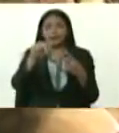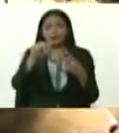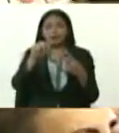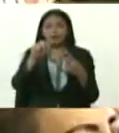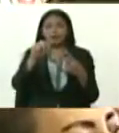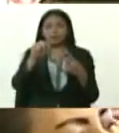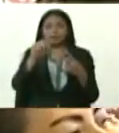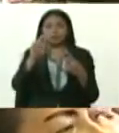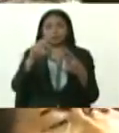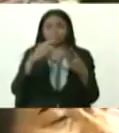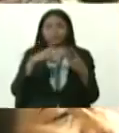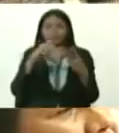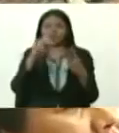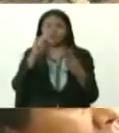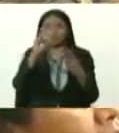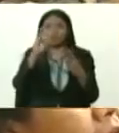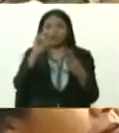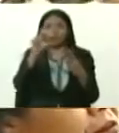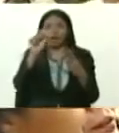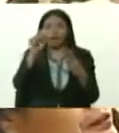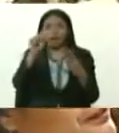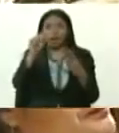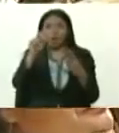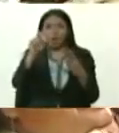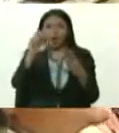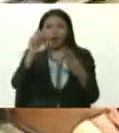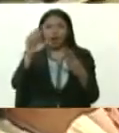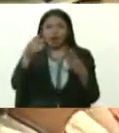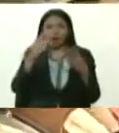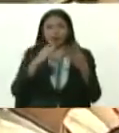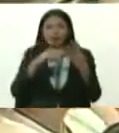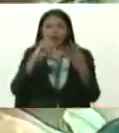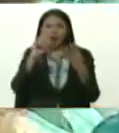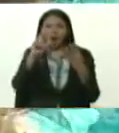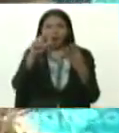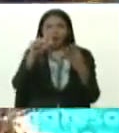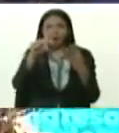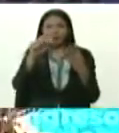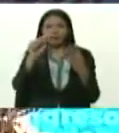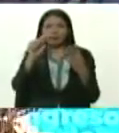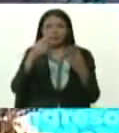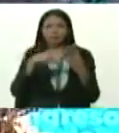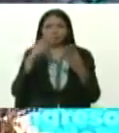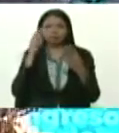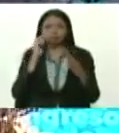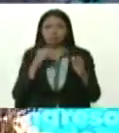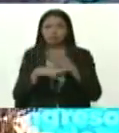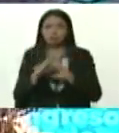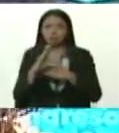Quinaroes y Orcas. Gracias, mujeres. Me voy 0 kilómetros, pues.